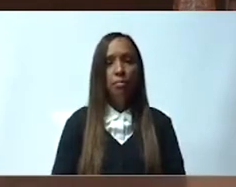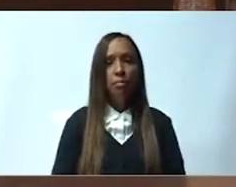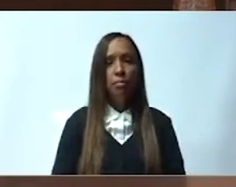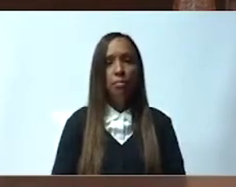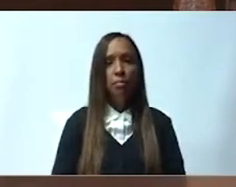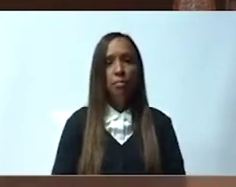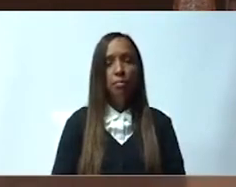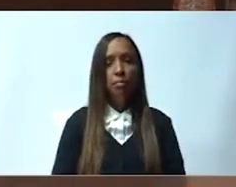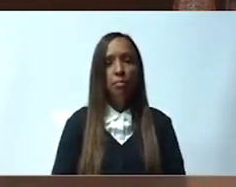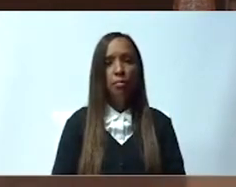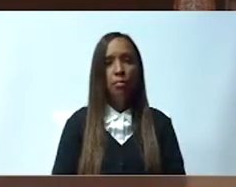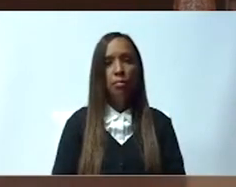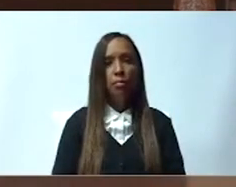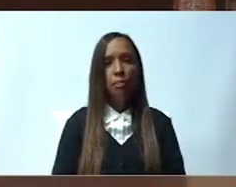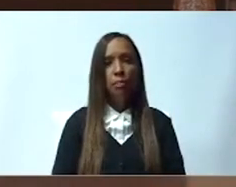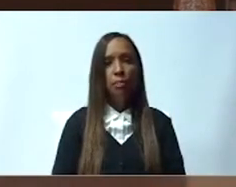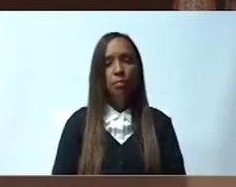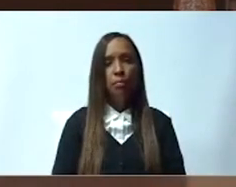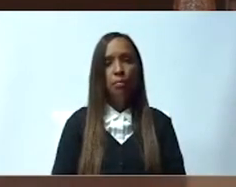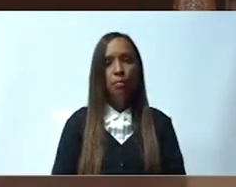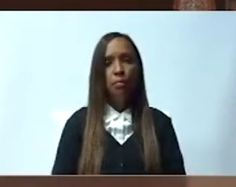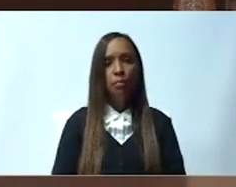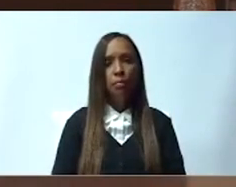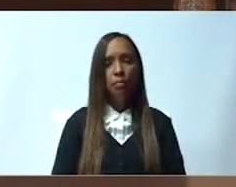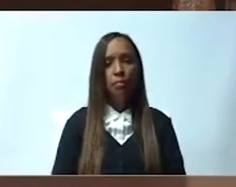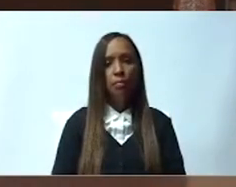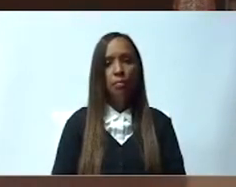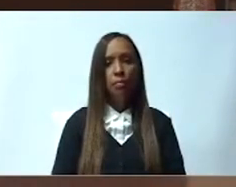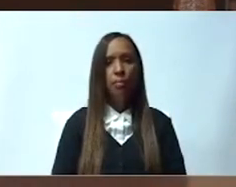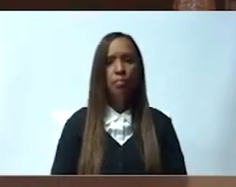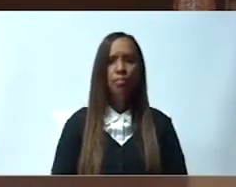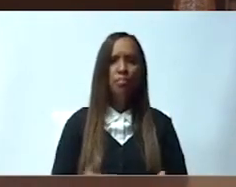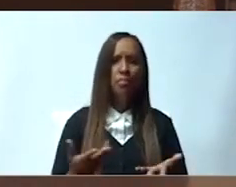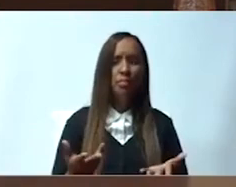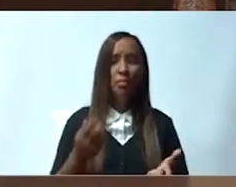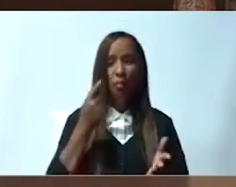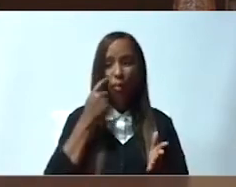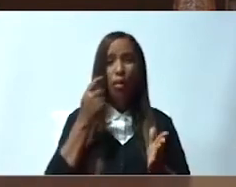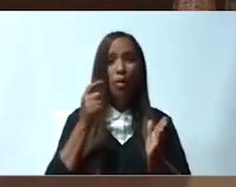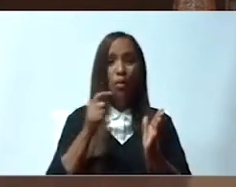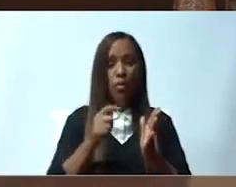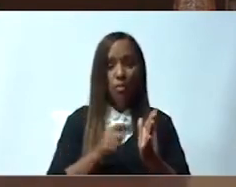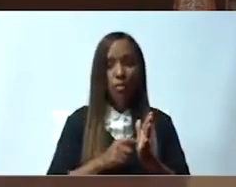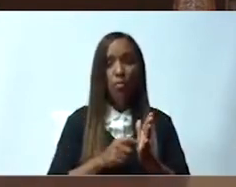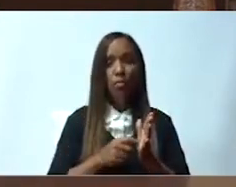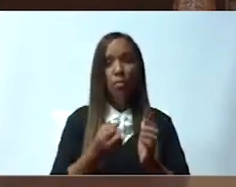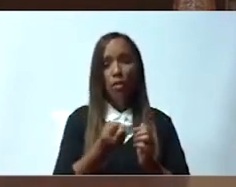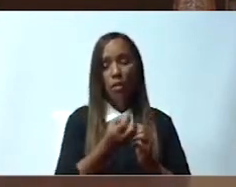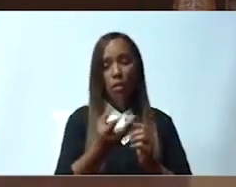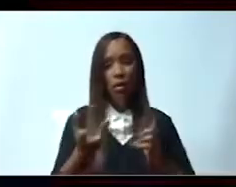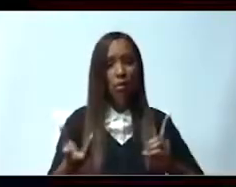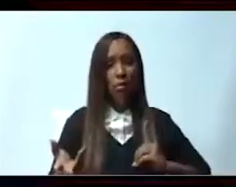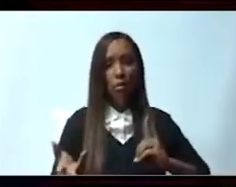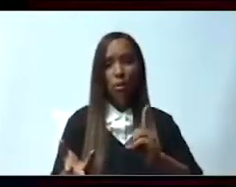esta sesión, porque necesitamos avanzar un poquito más. Tenemos una agenda bastante gruesa.